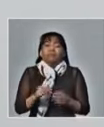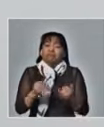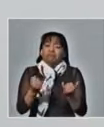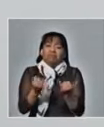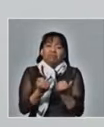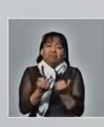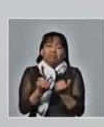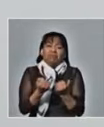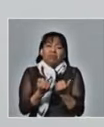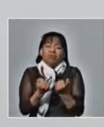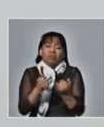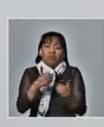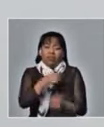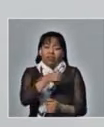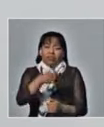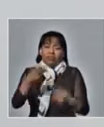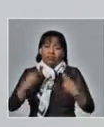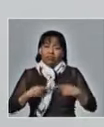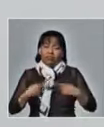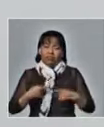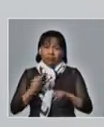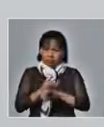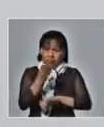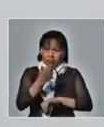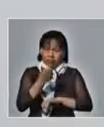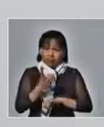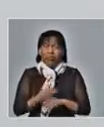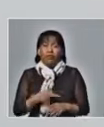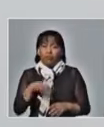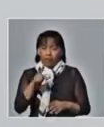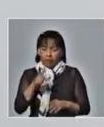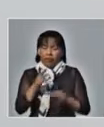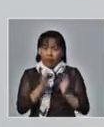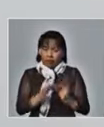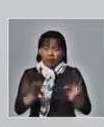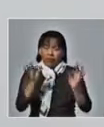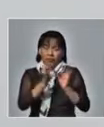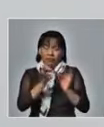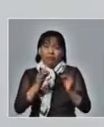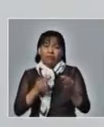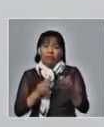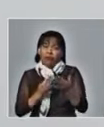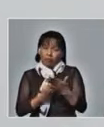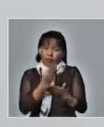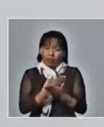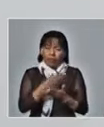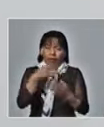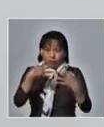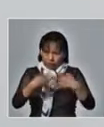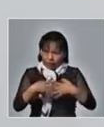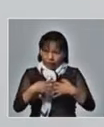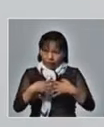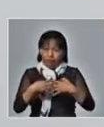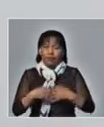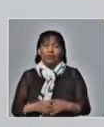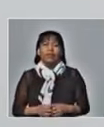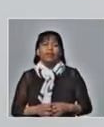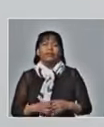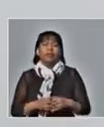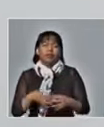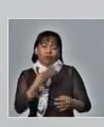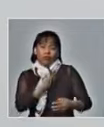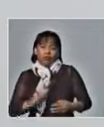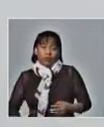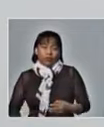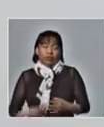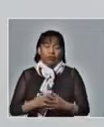nuestro estado nos lleva a tomar medidas importantes. Por eso estamos planteando que las empresas que decidan instalarse en municipios de